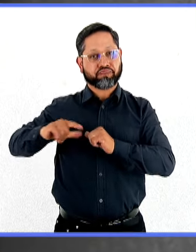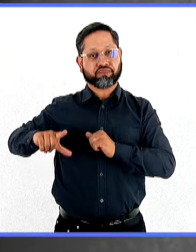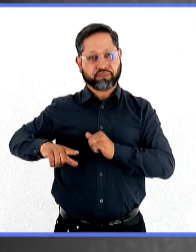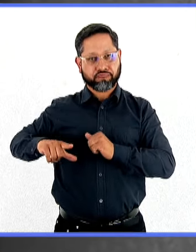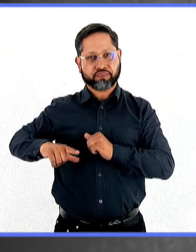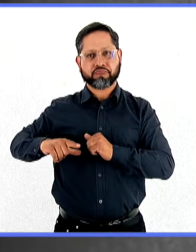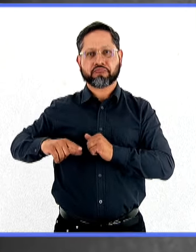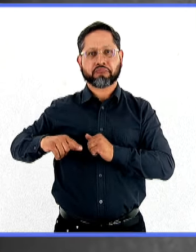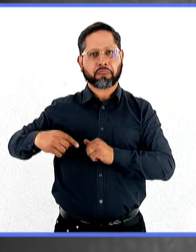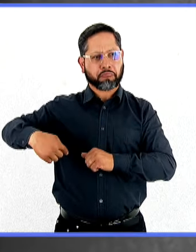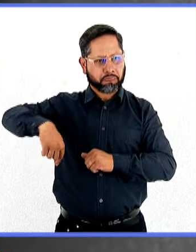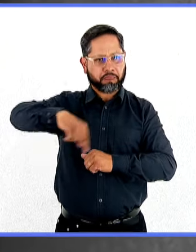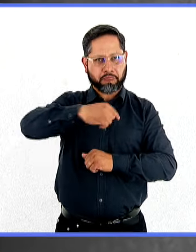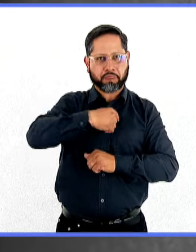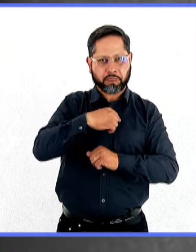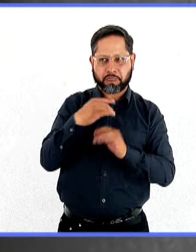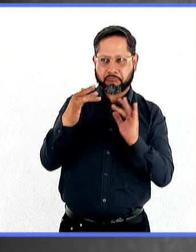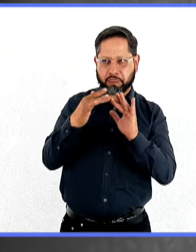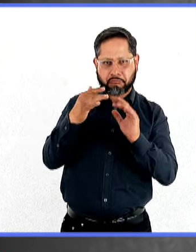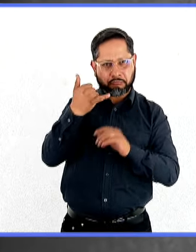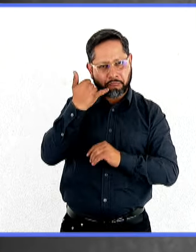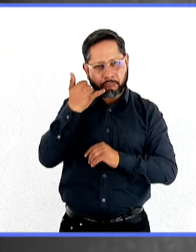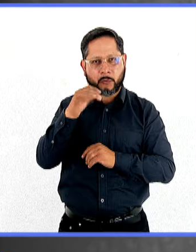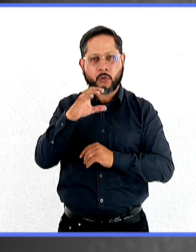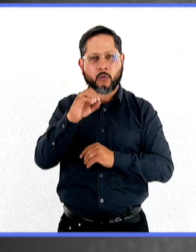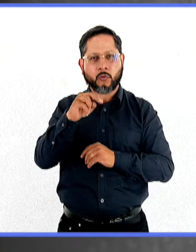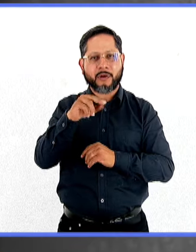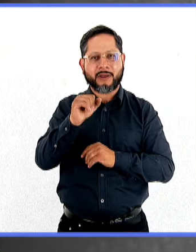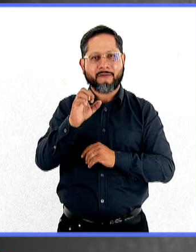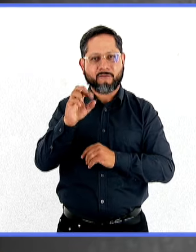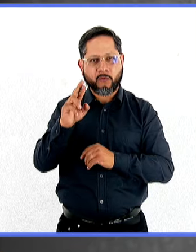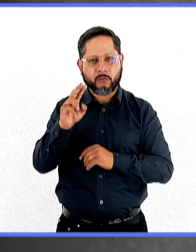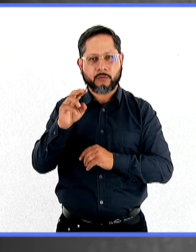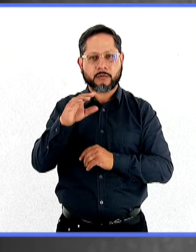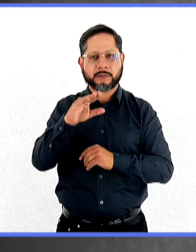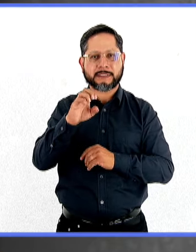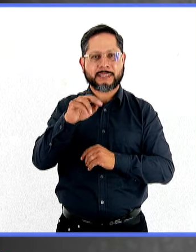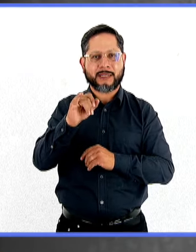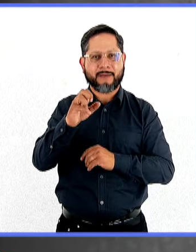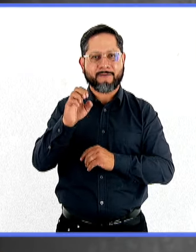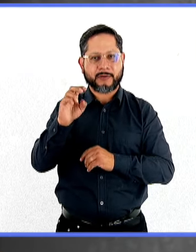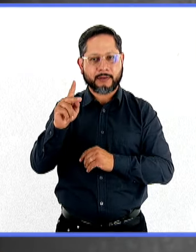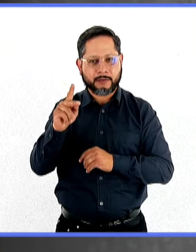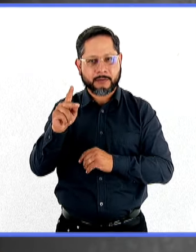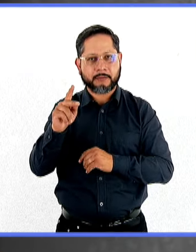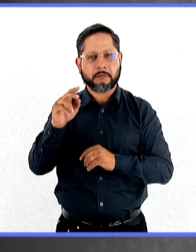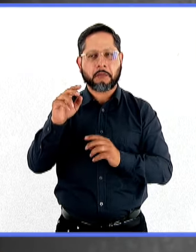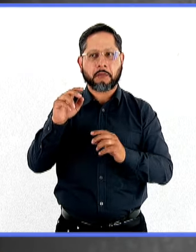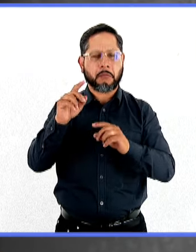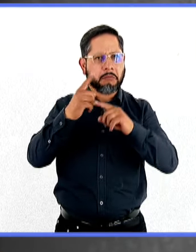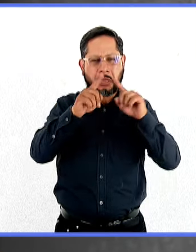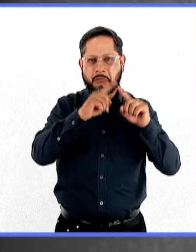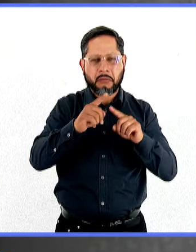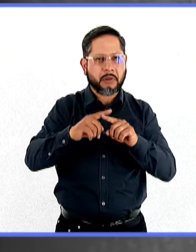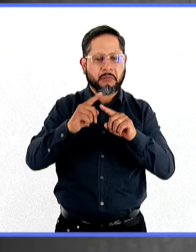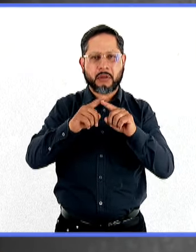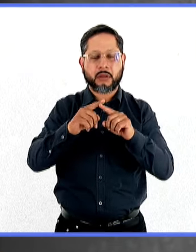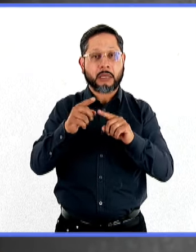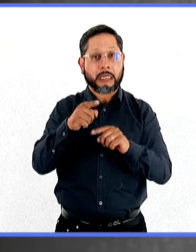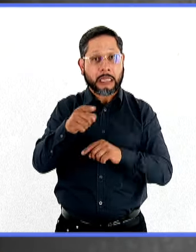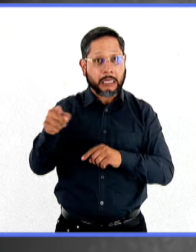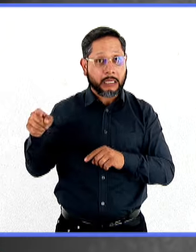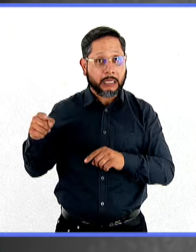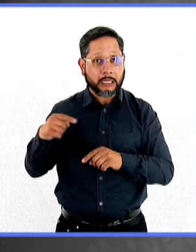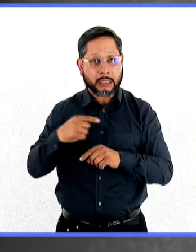comunicado con nosotros principalmente con afor con avio cenaf cenapred perdón y ellos